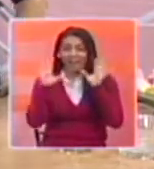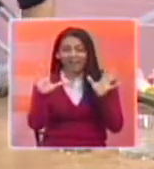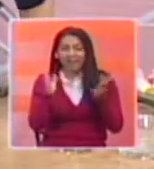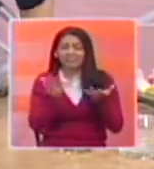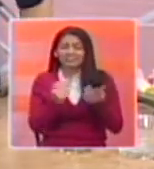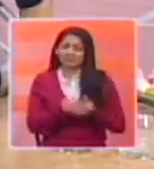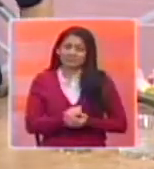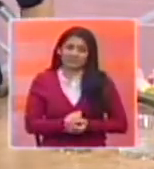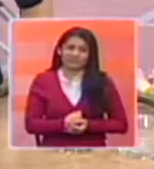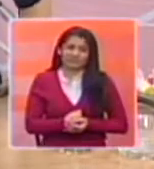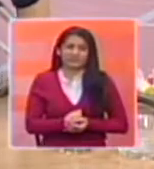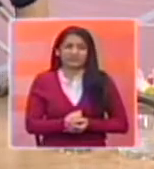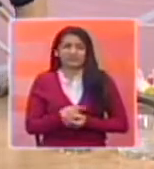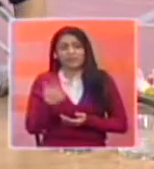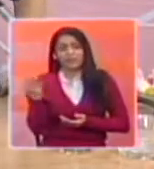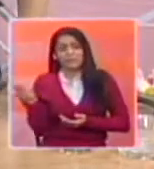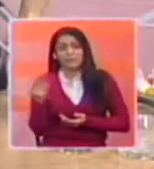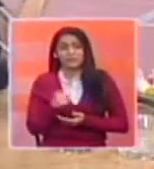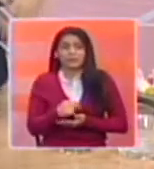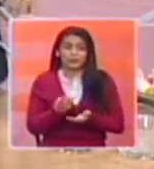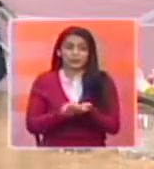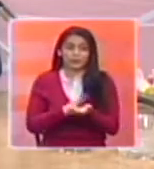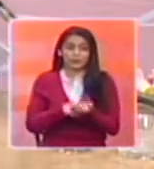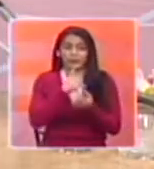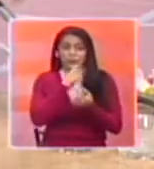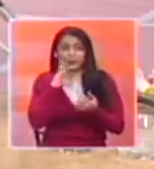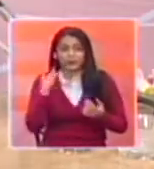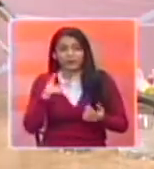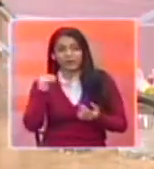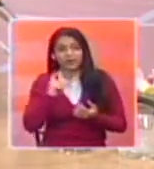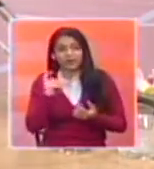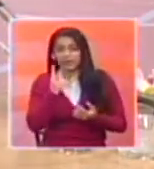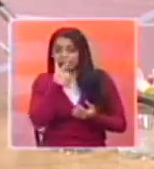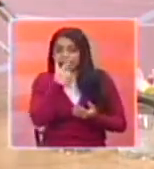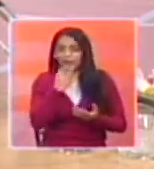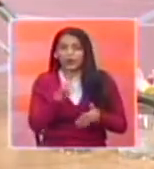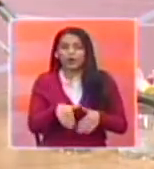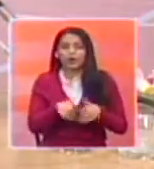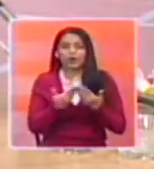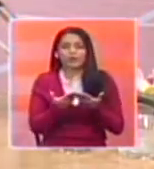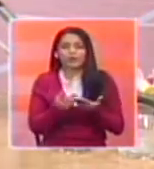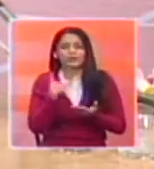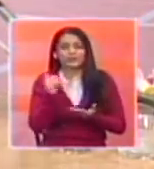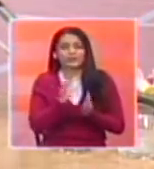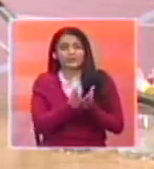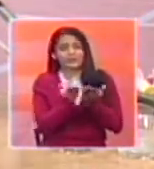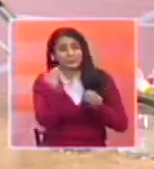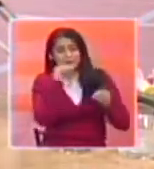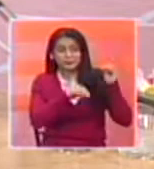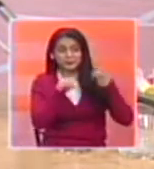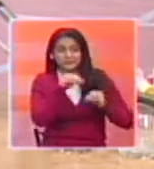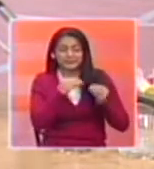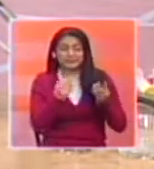echado mi sobrina cumpleaños y quería hacer. Pero que... una lista rápido, ahí me lo dice, cómo